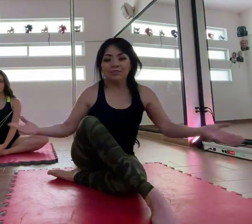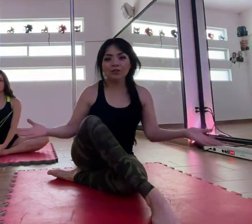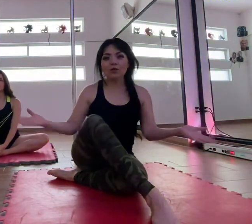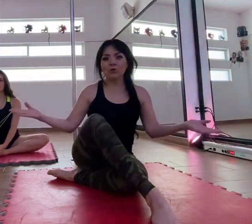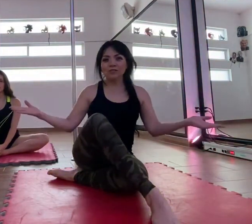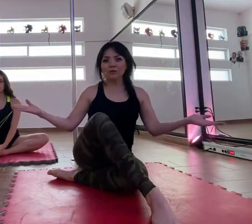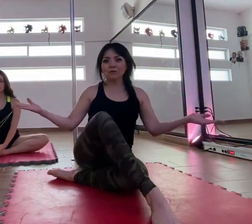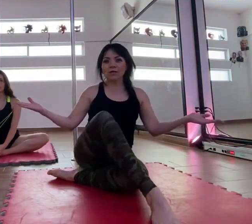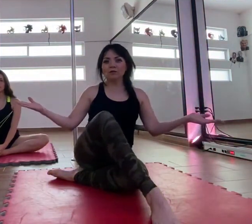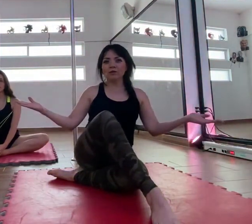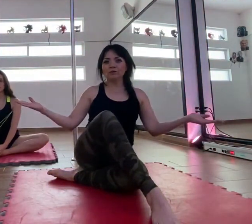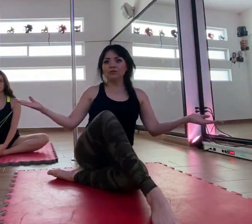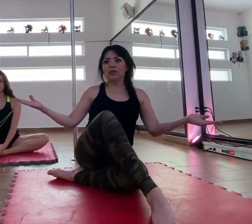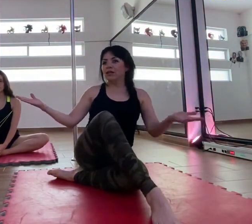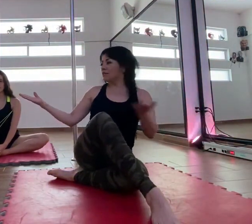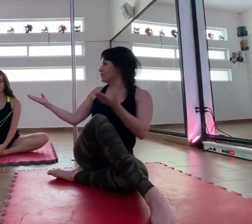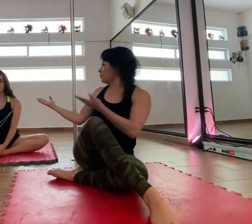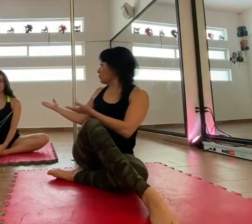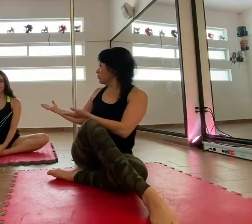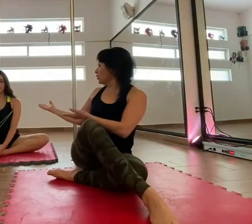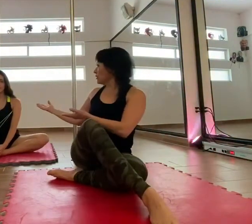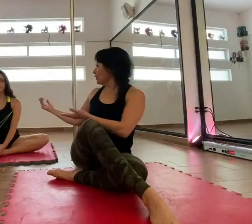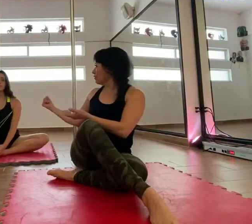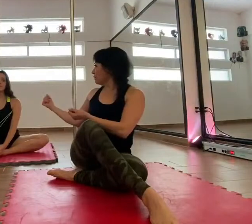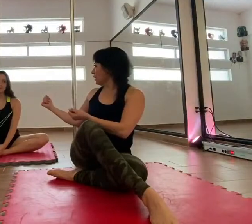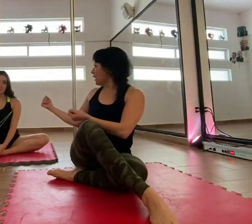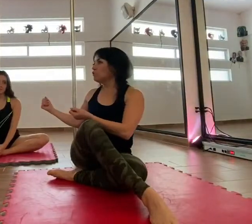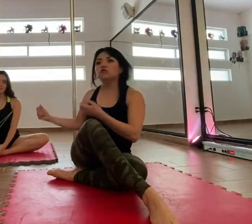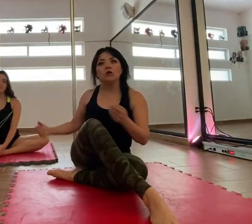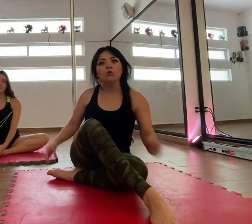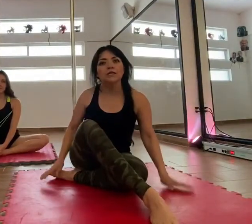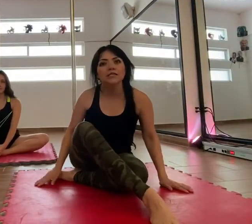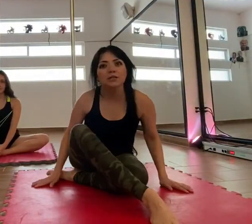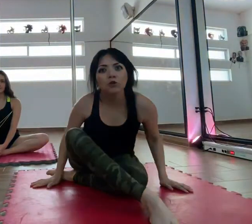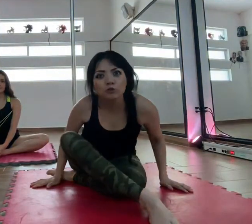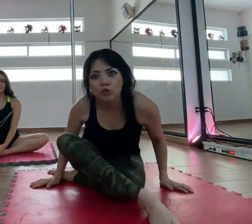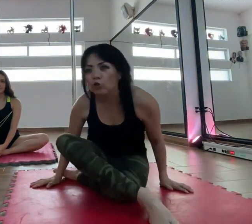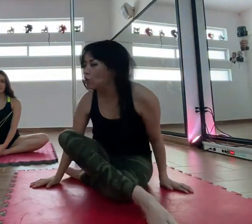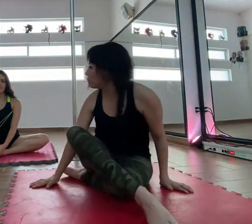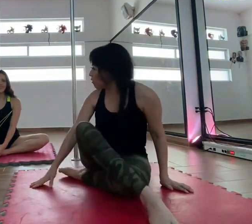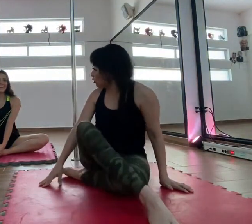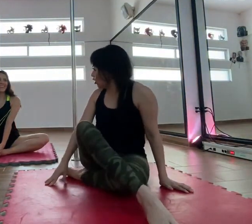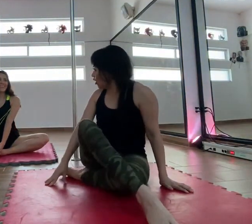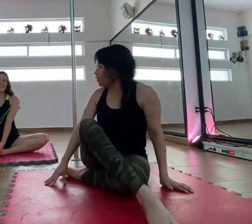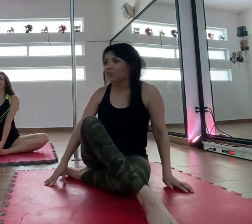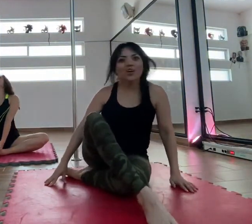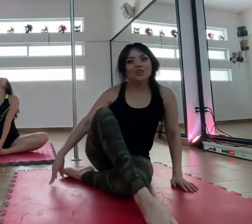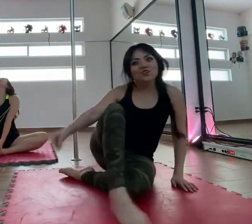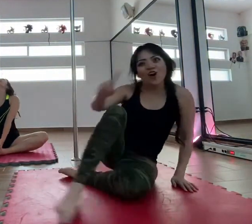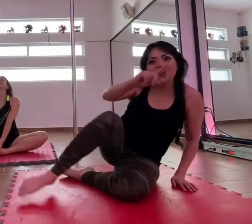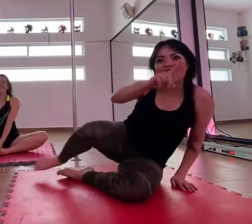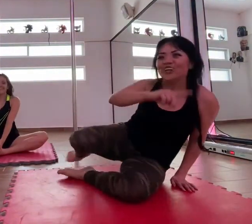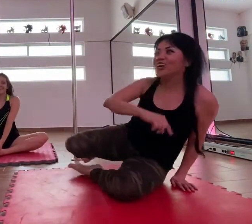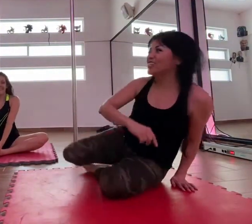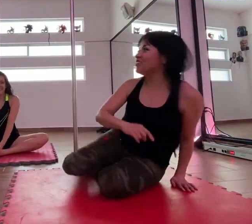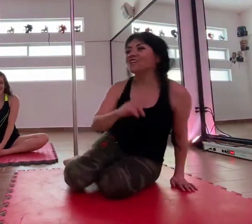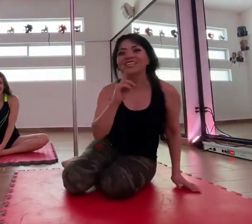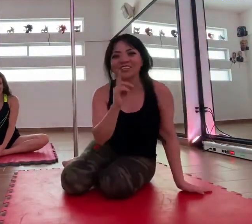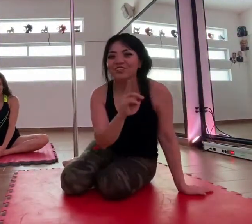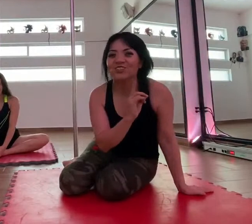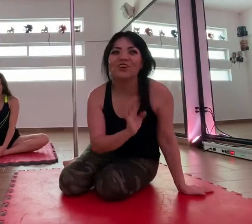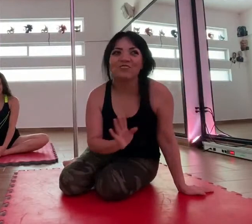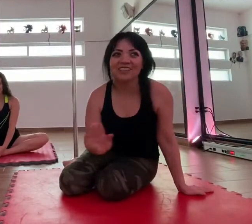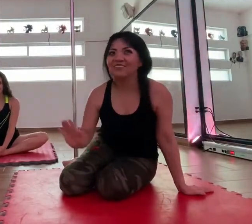mejor. Yo tengo 49 años y estoy muy contenta con la... ¡Ah, no, tengo 48! ¡Demonios! ¡No, no, no!